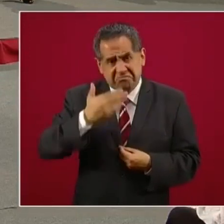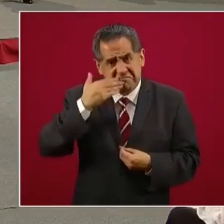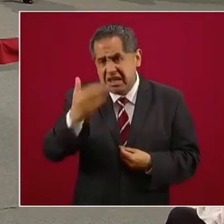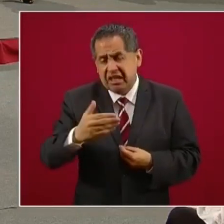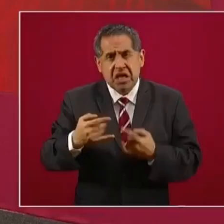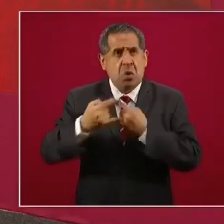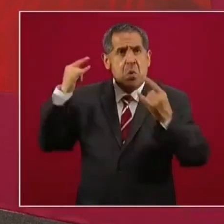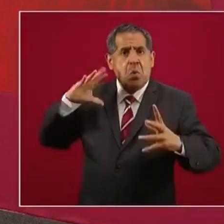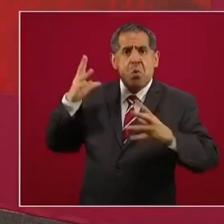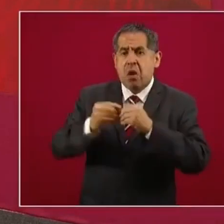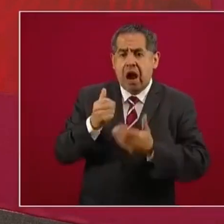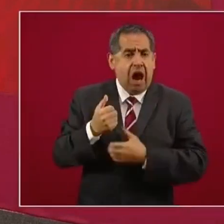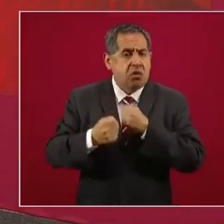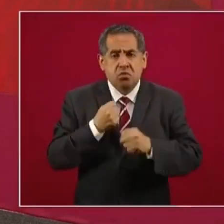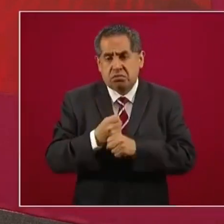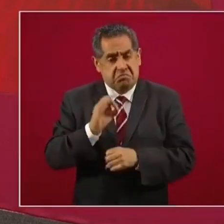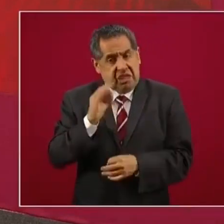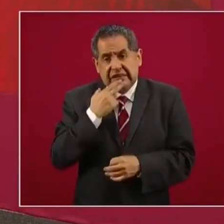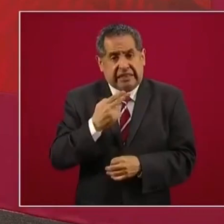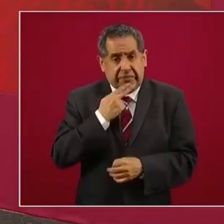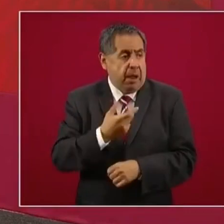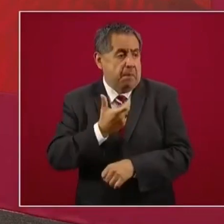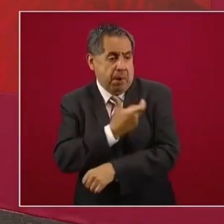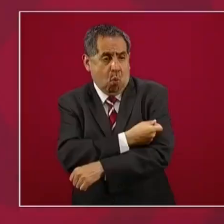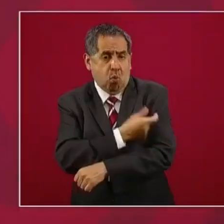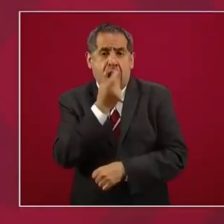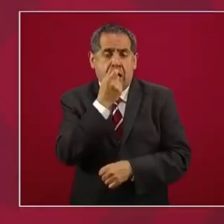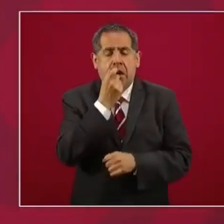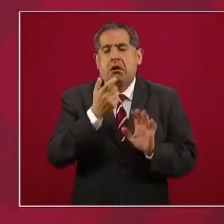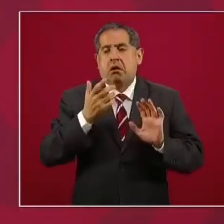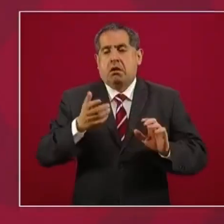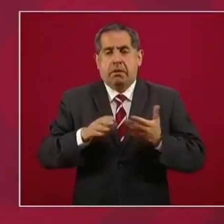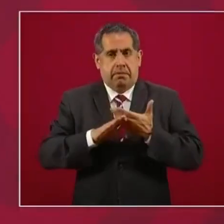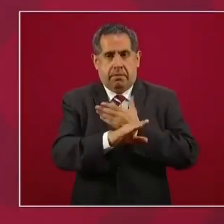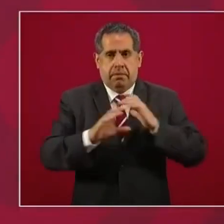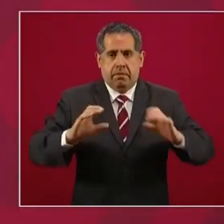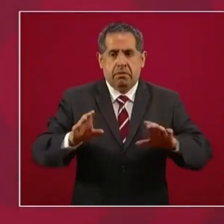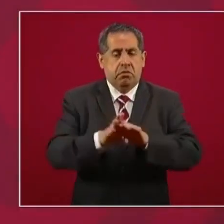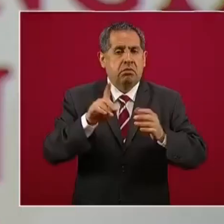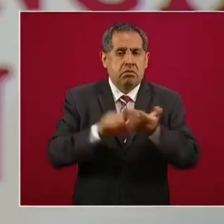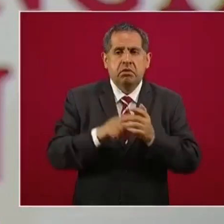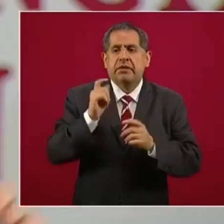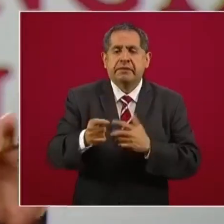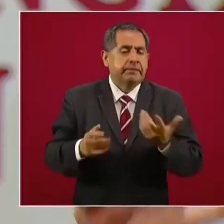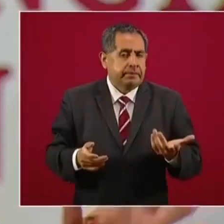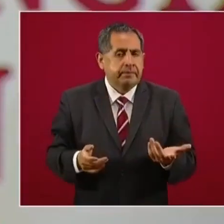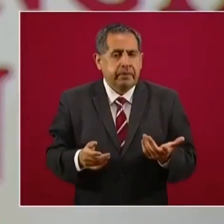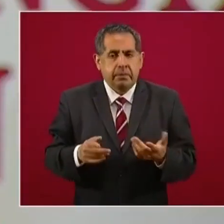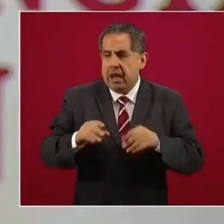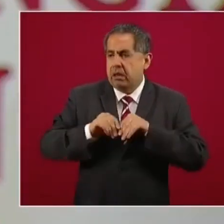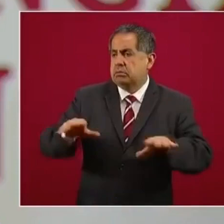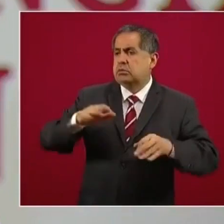históricamente, y son uno de los recursos más convenientes para una protección específica en forma